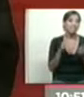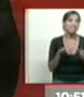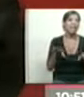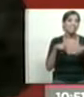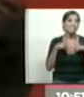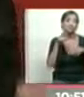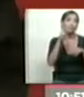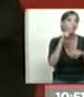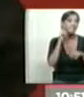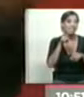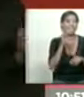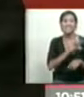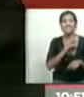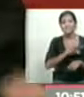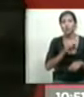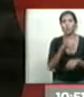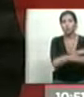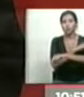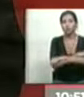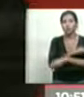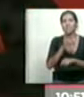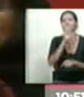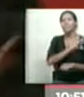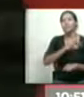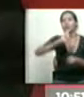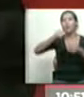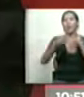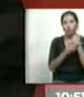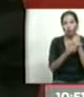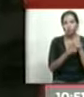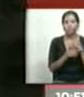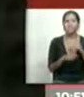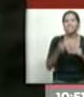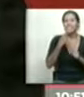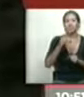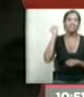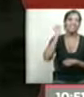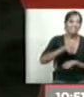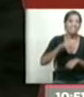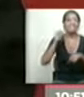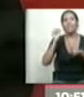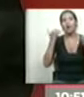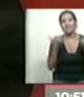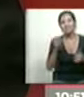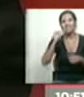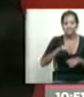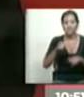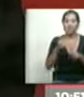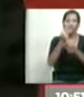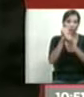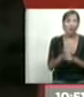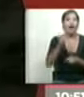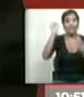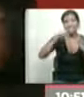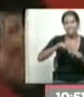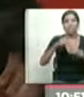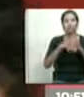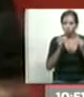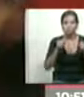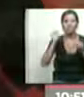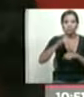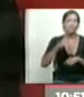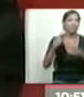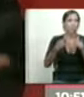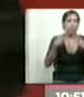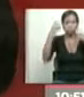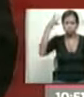de la oposición, señor Guaidó, vamos a ponerle un nombre, diciéndole que sí, que ahora sí, que el día sí, que ahora sí van por todo, que no sé qué. Entonces ahora